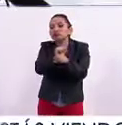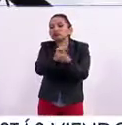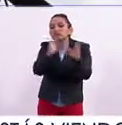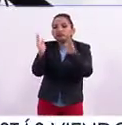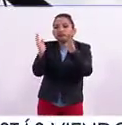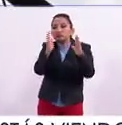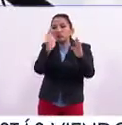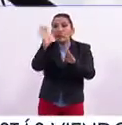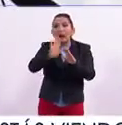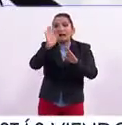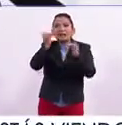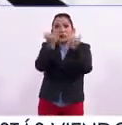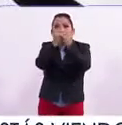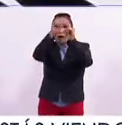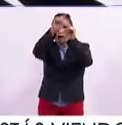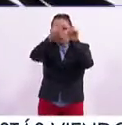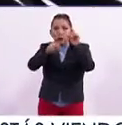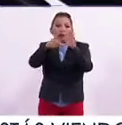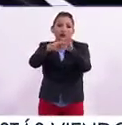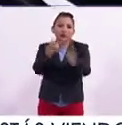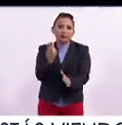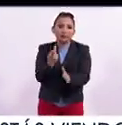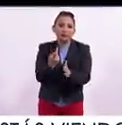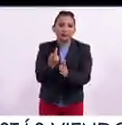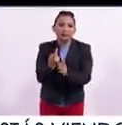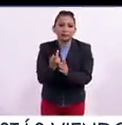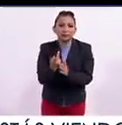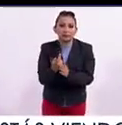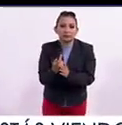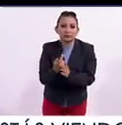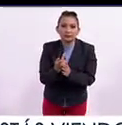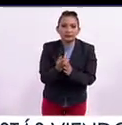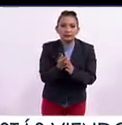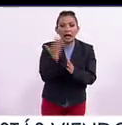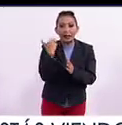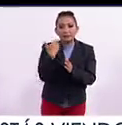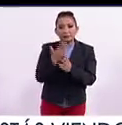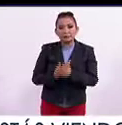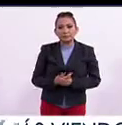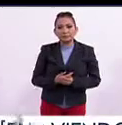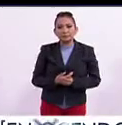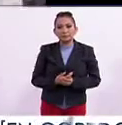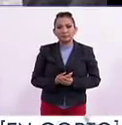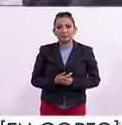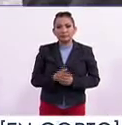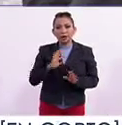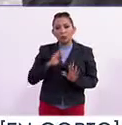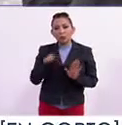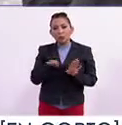grietas que se había, digamos, ocultado, se había, digamos,